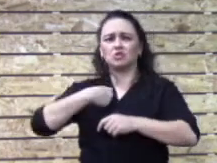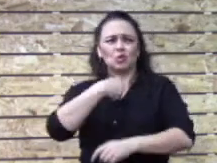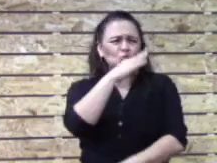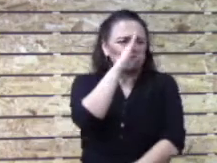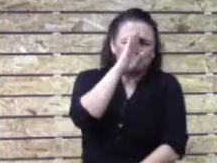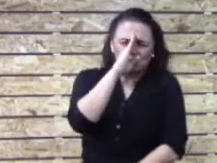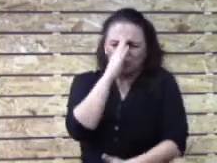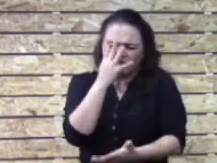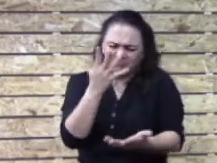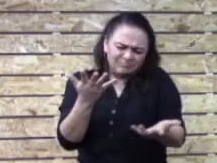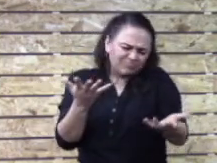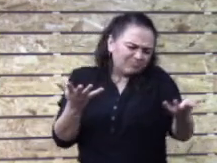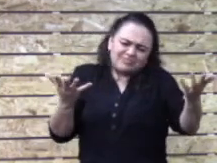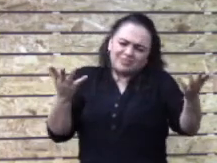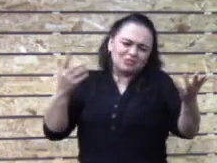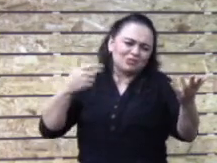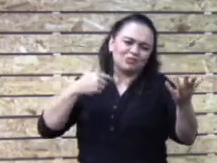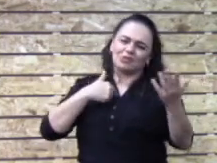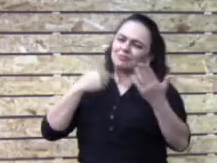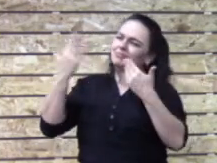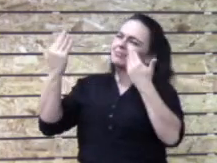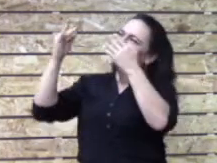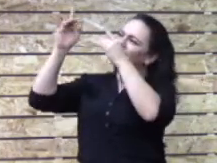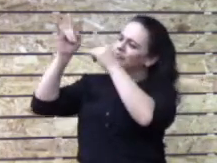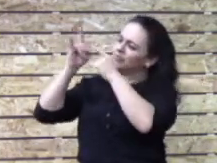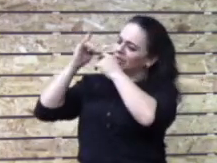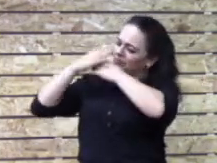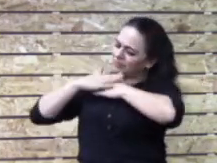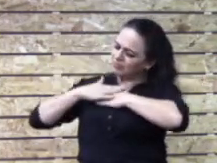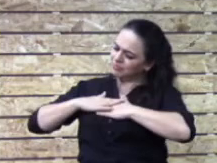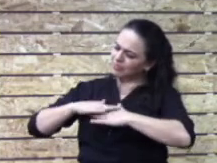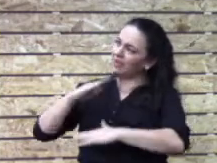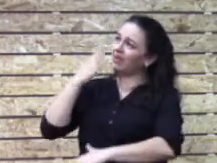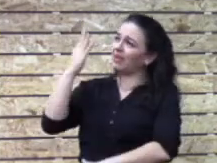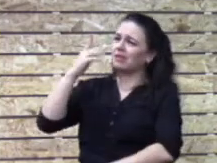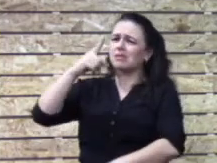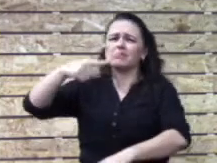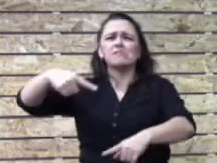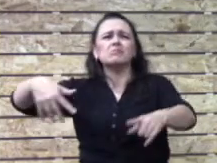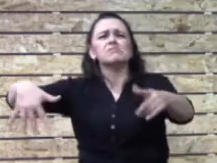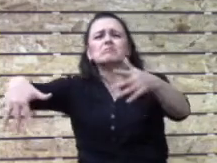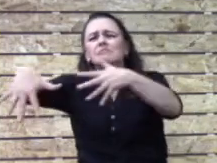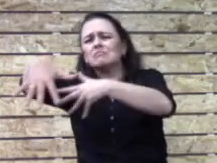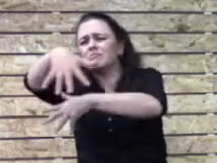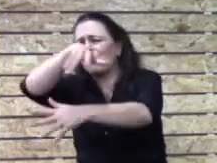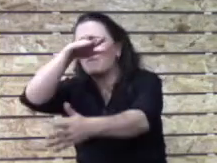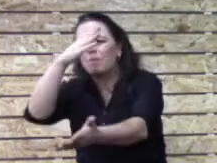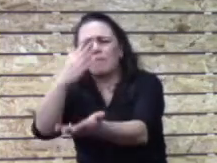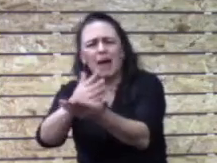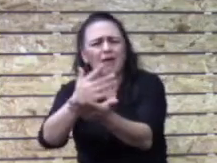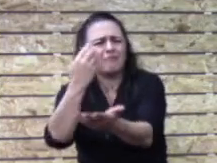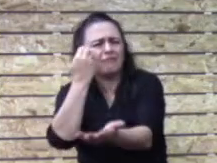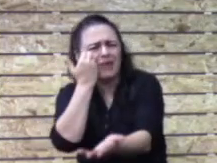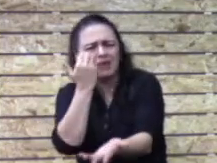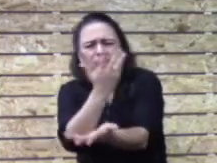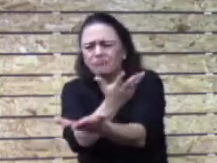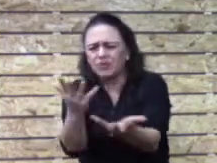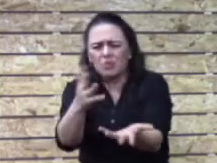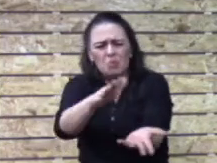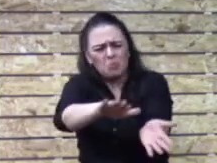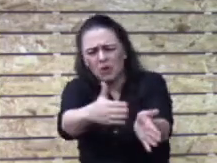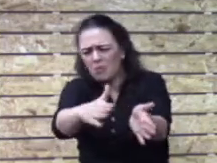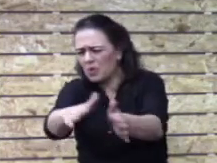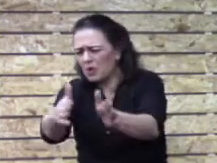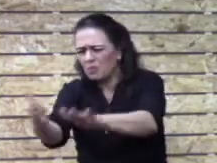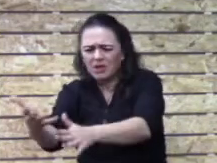descanso en Él. La tercera estrofa. Plagas hay y muerte, a mi alrededor. Pero